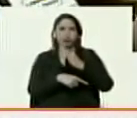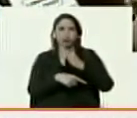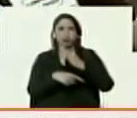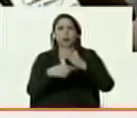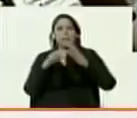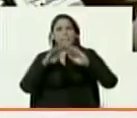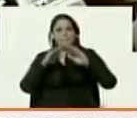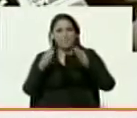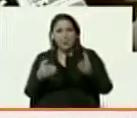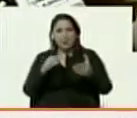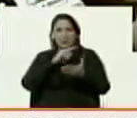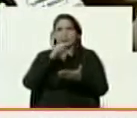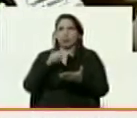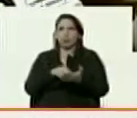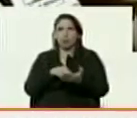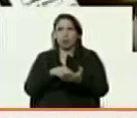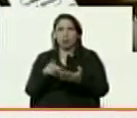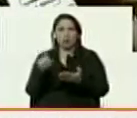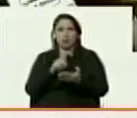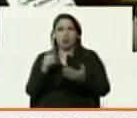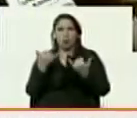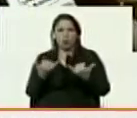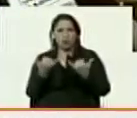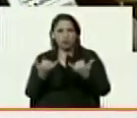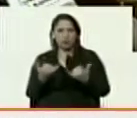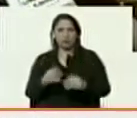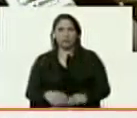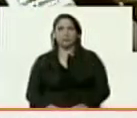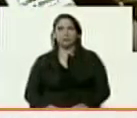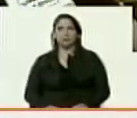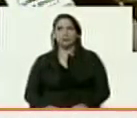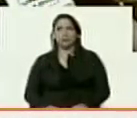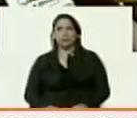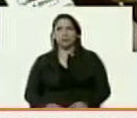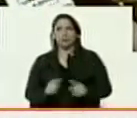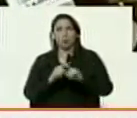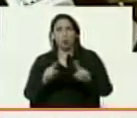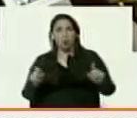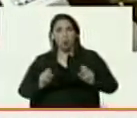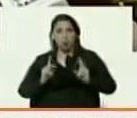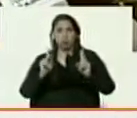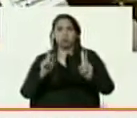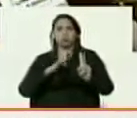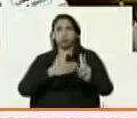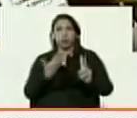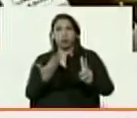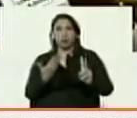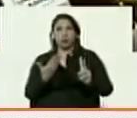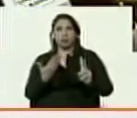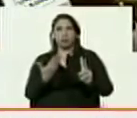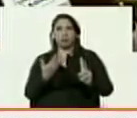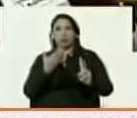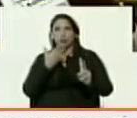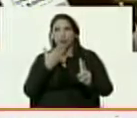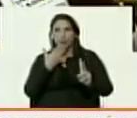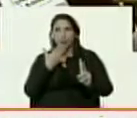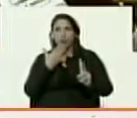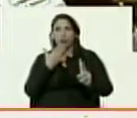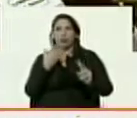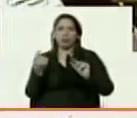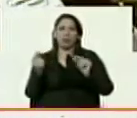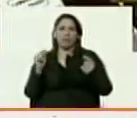mesa nacional, no en este momento. No digo que en otra oportunidad pueda estar en el seno de del